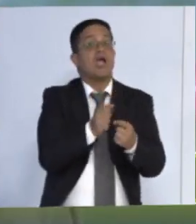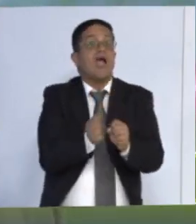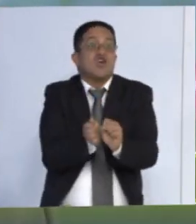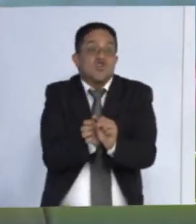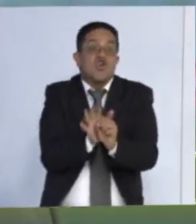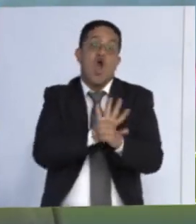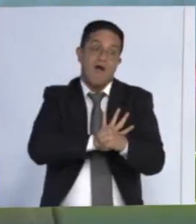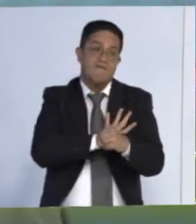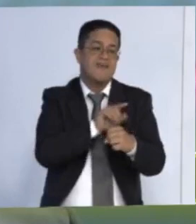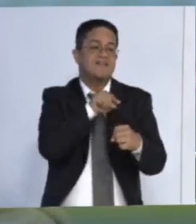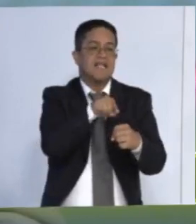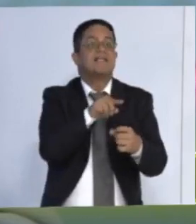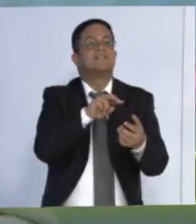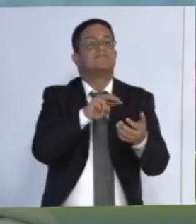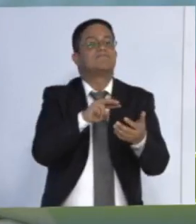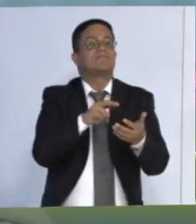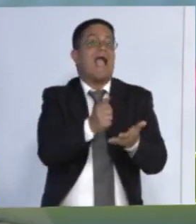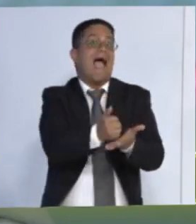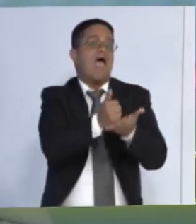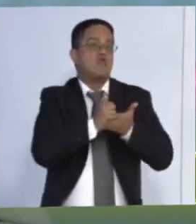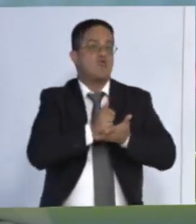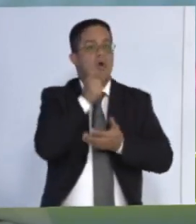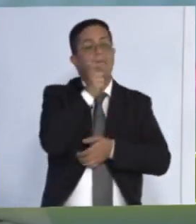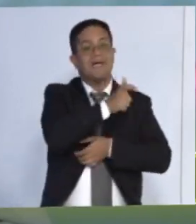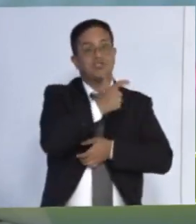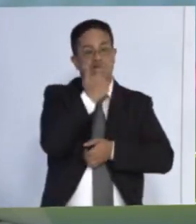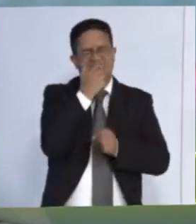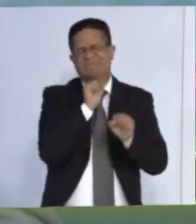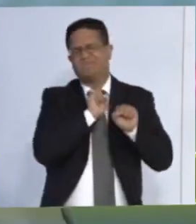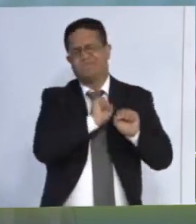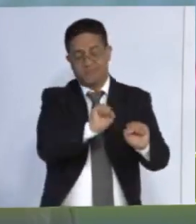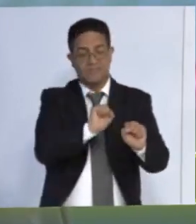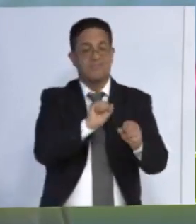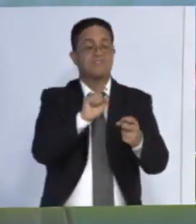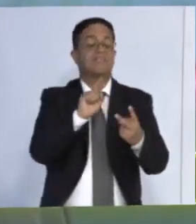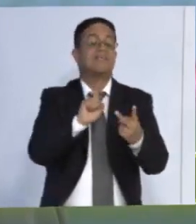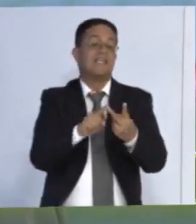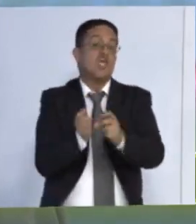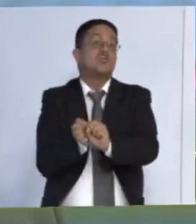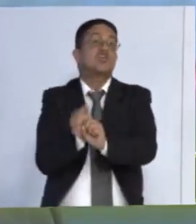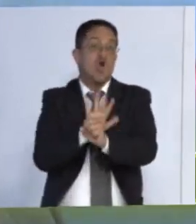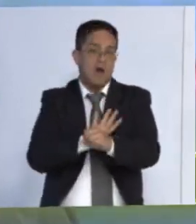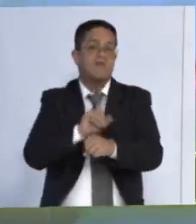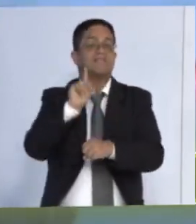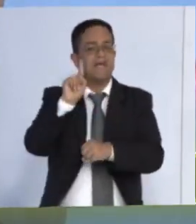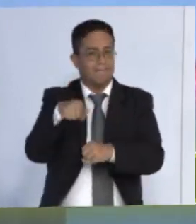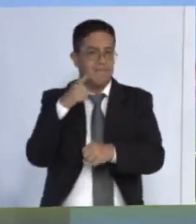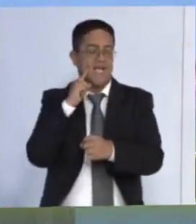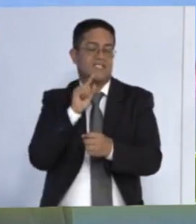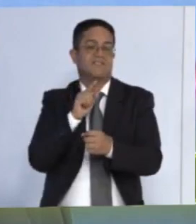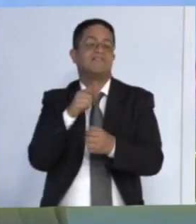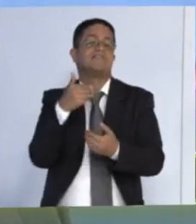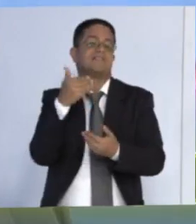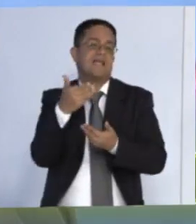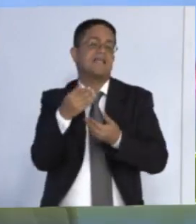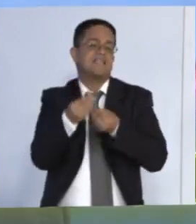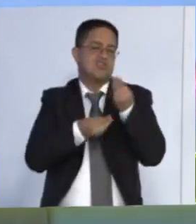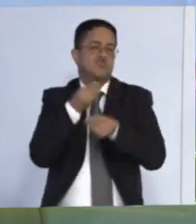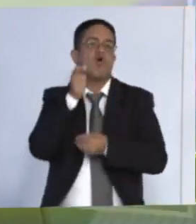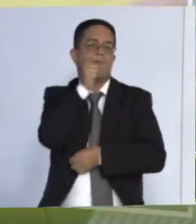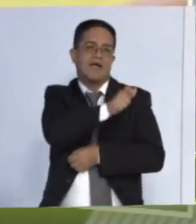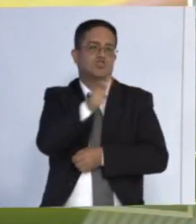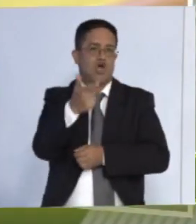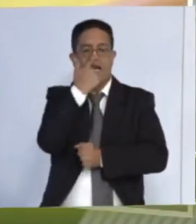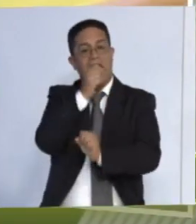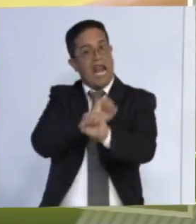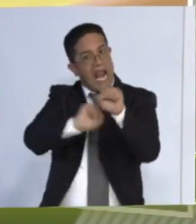intolerancias, que eran muy leves quizás, se exacerbaron tras el COVID-19. Recordemos que el COVID es un proceso inflamatorio global, entonces inflamó